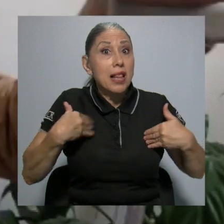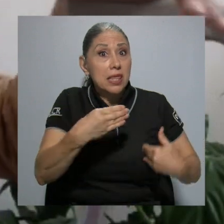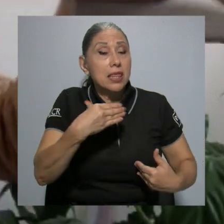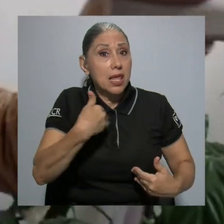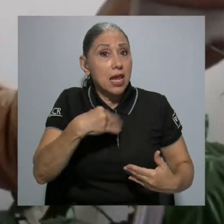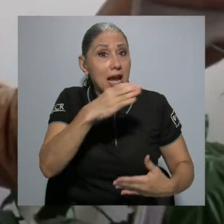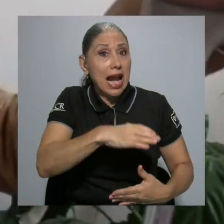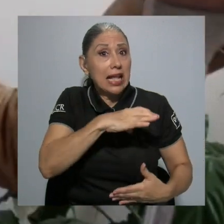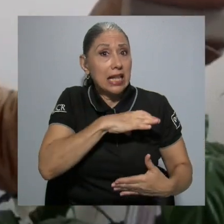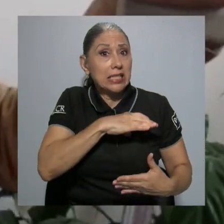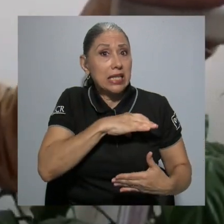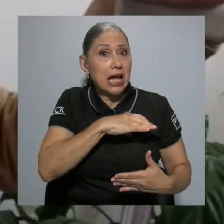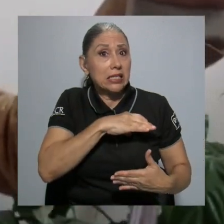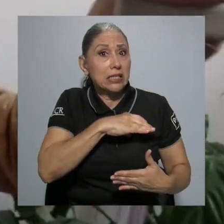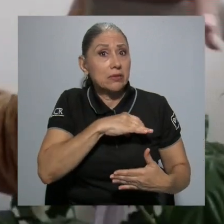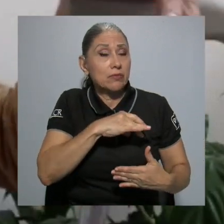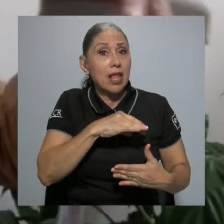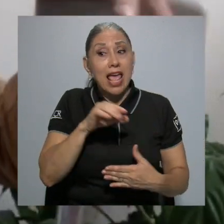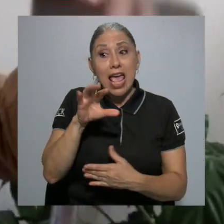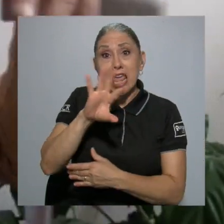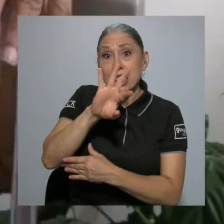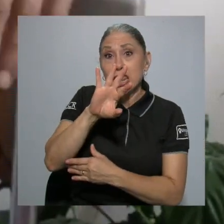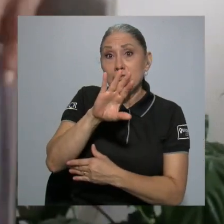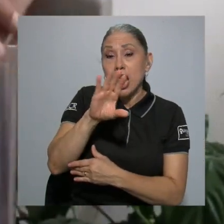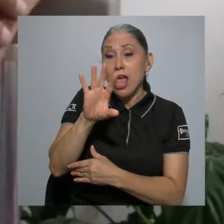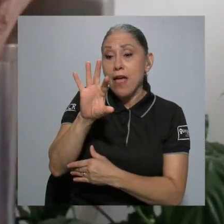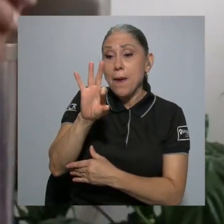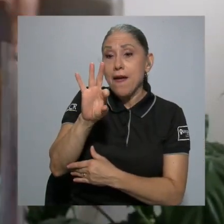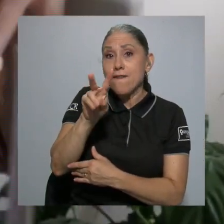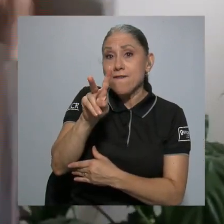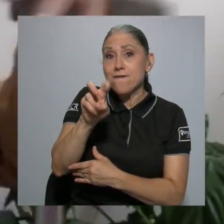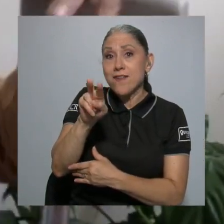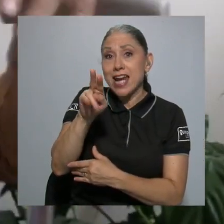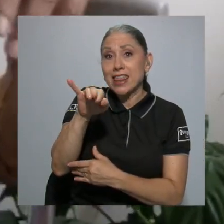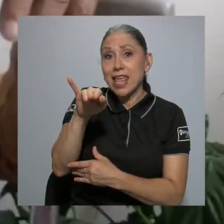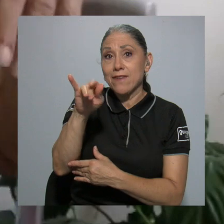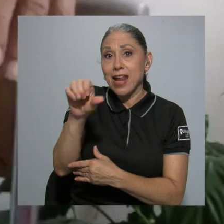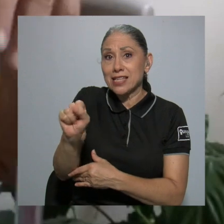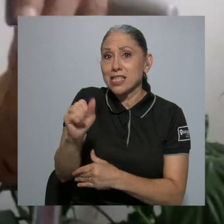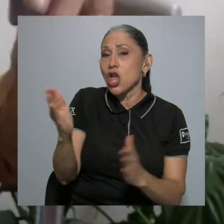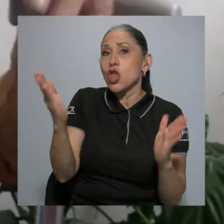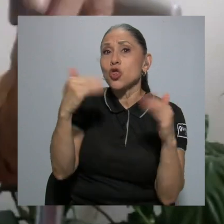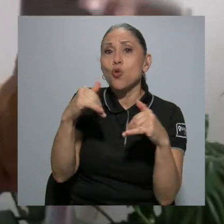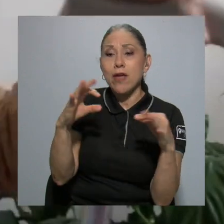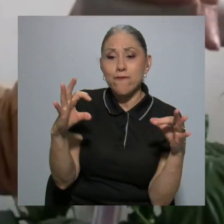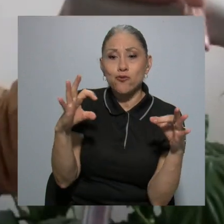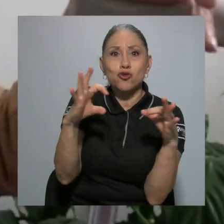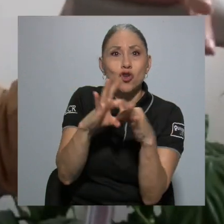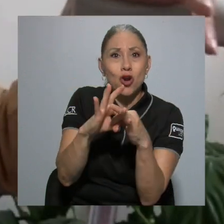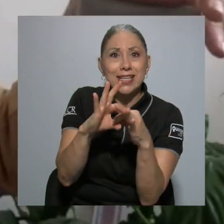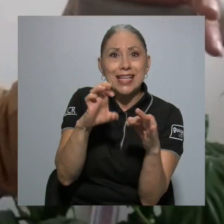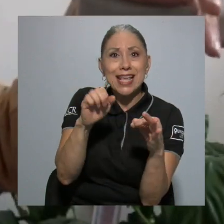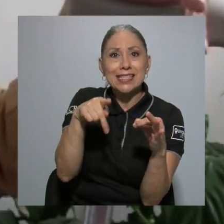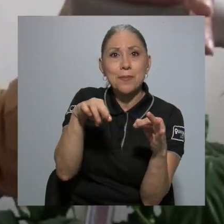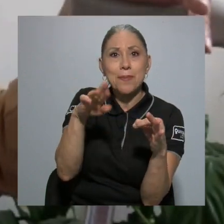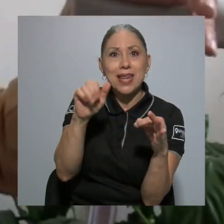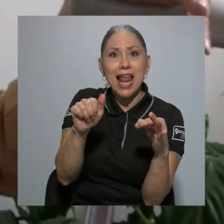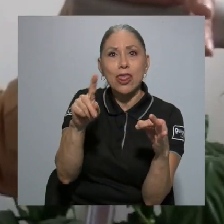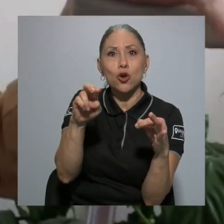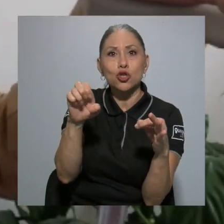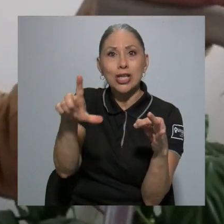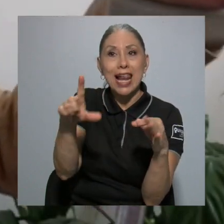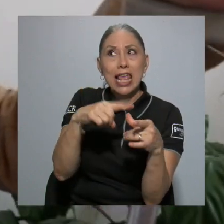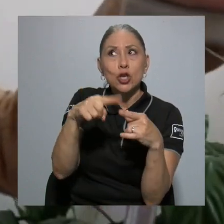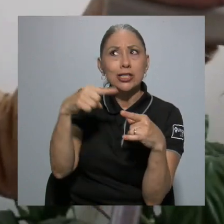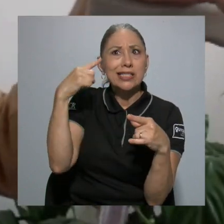Por ejemplo, en todas sus vértebras no hay fusión entre las espinas dorsales o los discos intervertebrales, lo cual hace pensar que puede